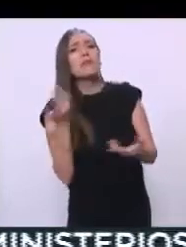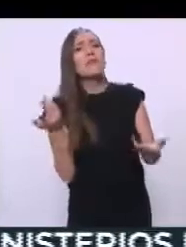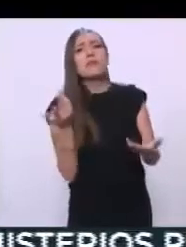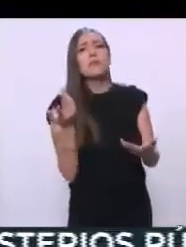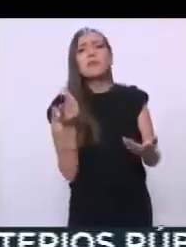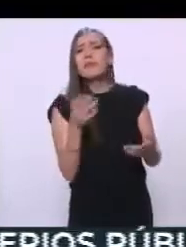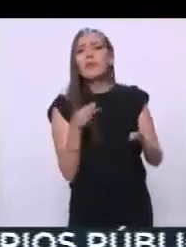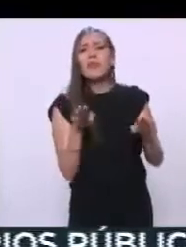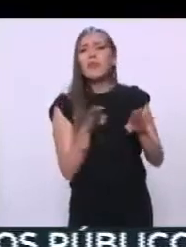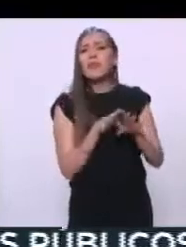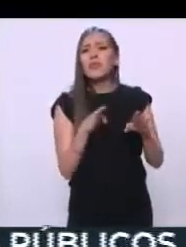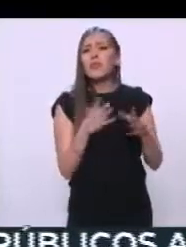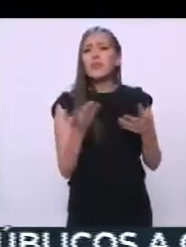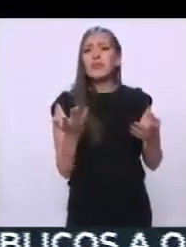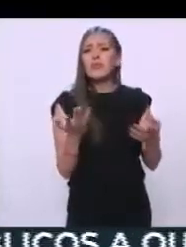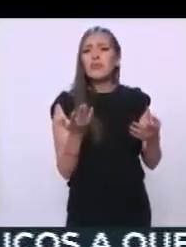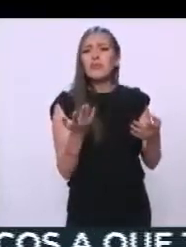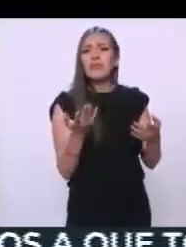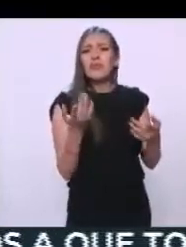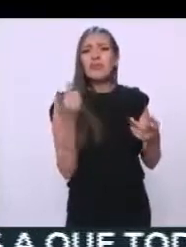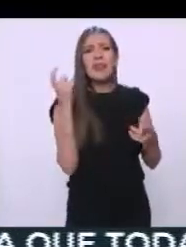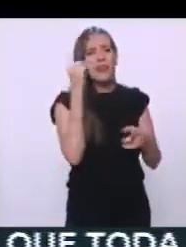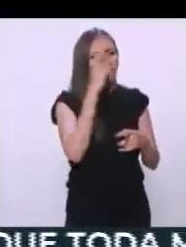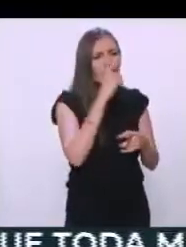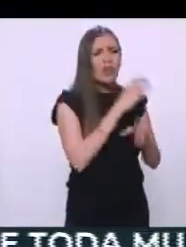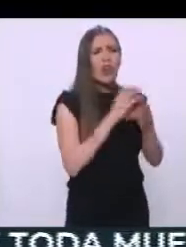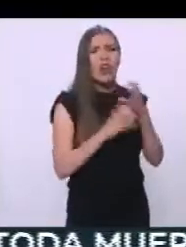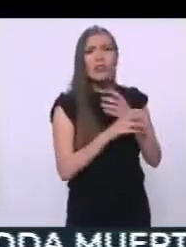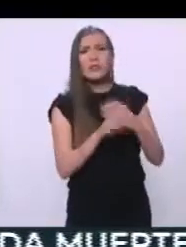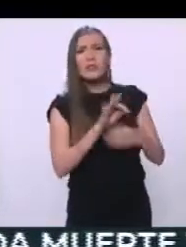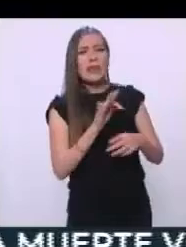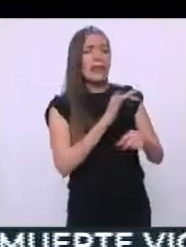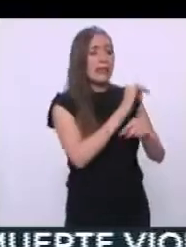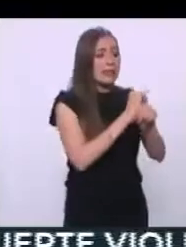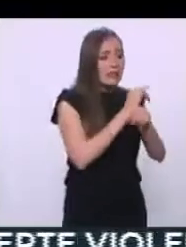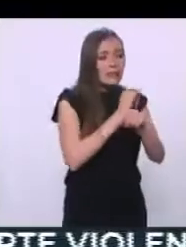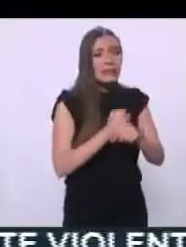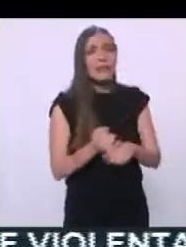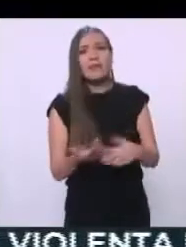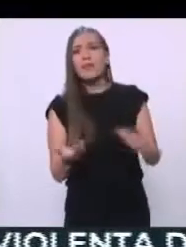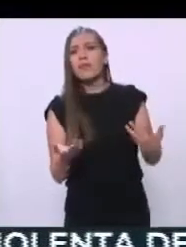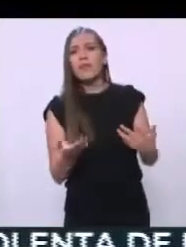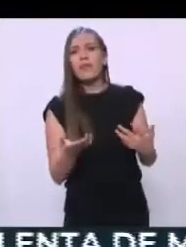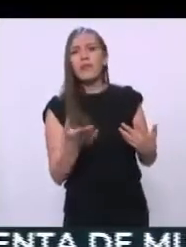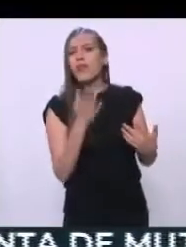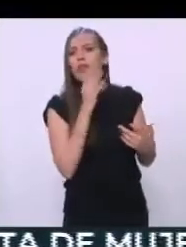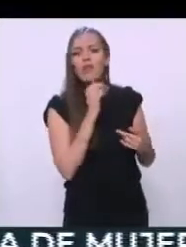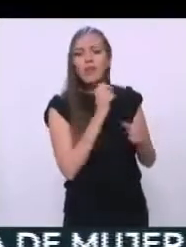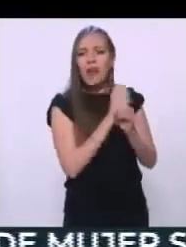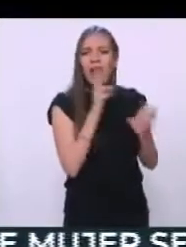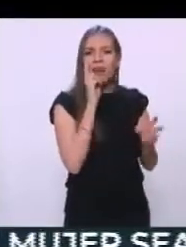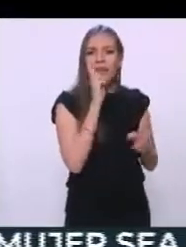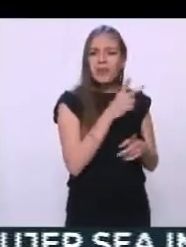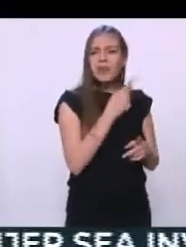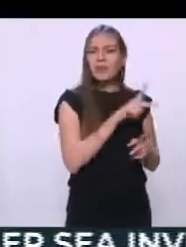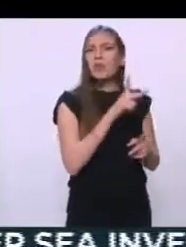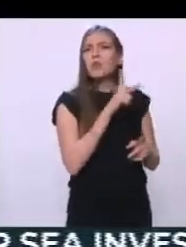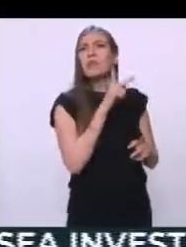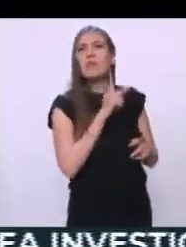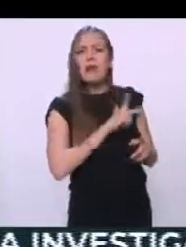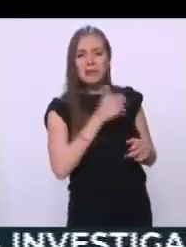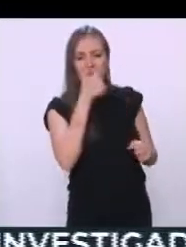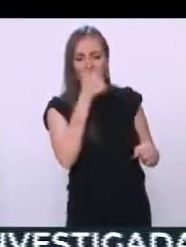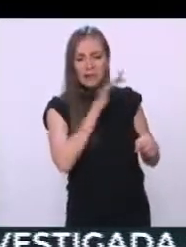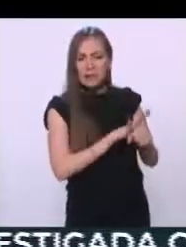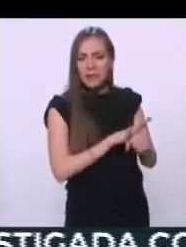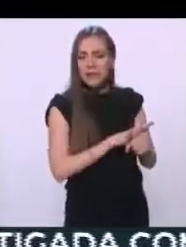son como difíciles de investigar, son bastante opacos los manejos del Consejo de Administración de Pemex, entonces todavía hay